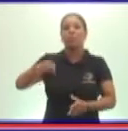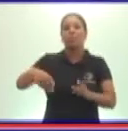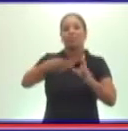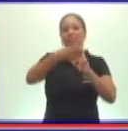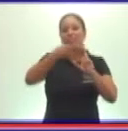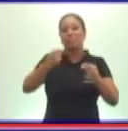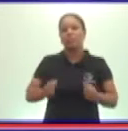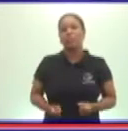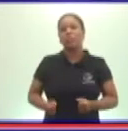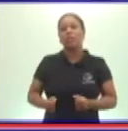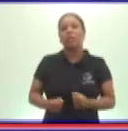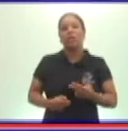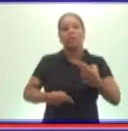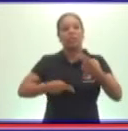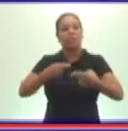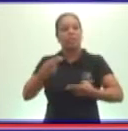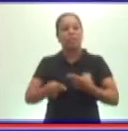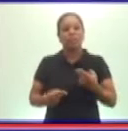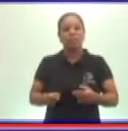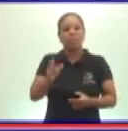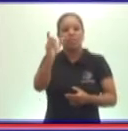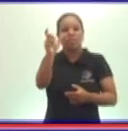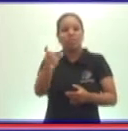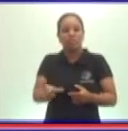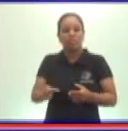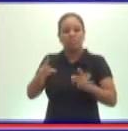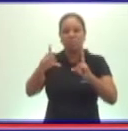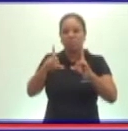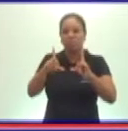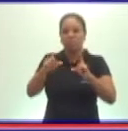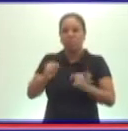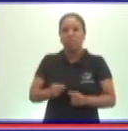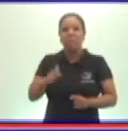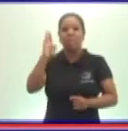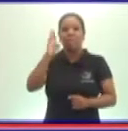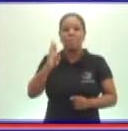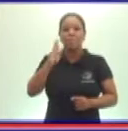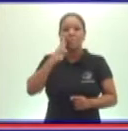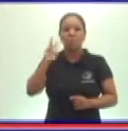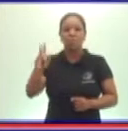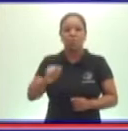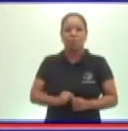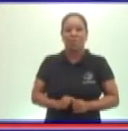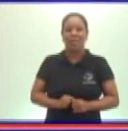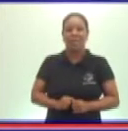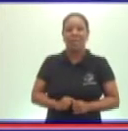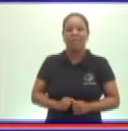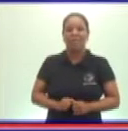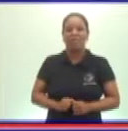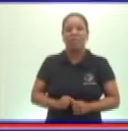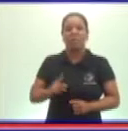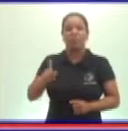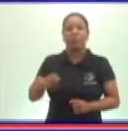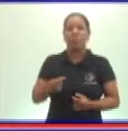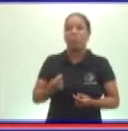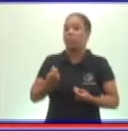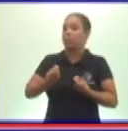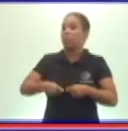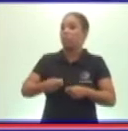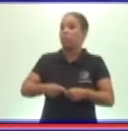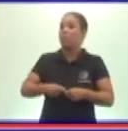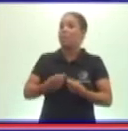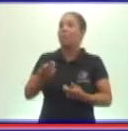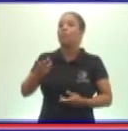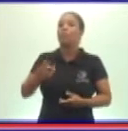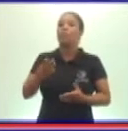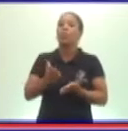de fichas biográficas o de personalidades. Las fichas generalmente son un instrumento de estudio de